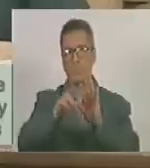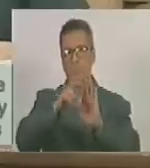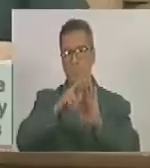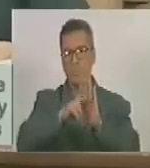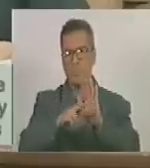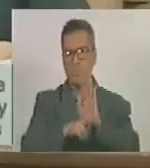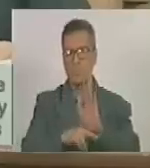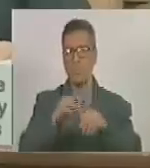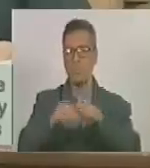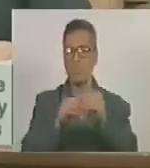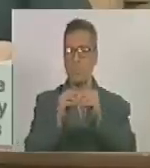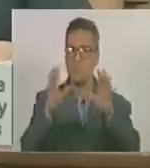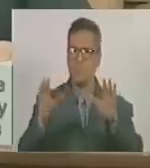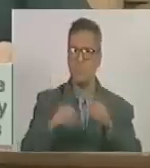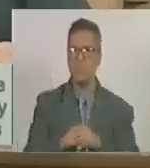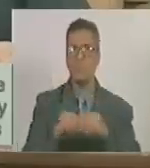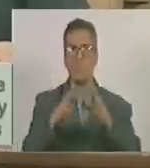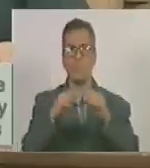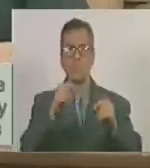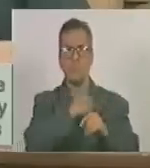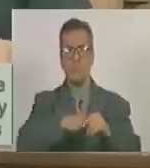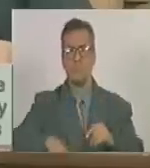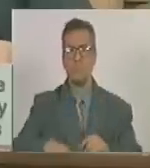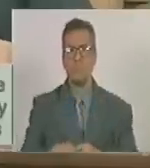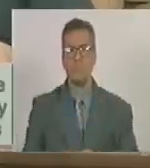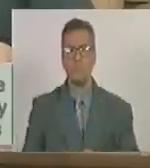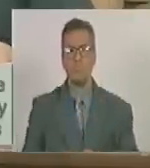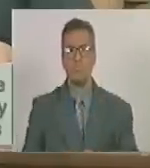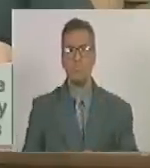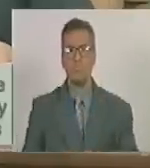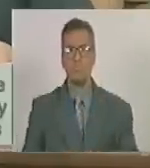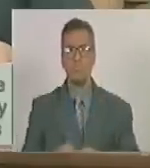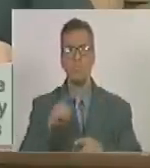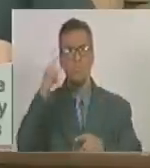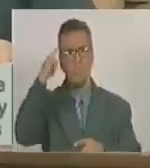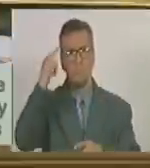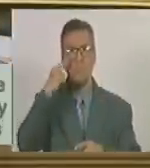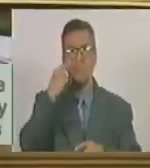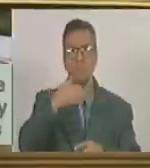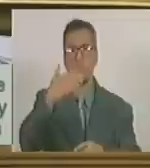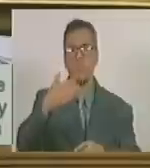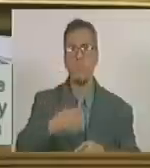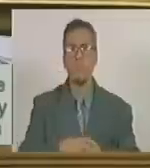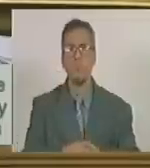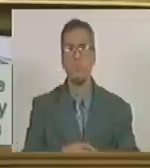reglamentos y resoluciones. Es todo, ciudadano presidente. En consideración,